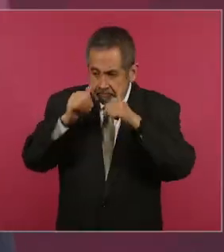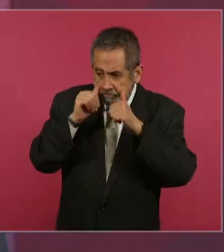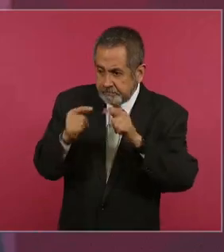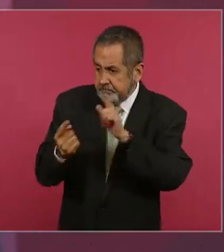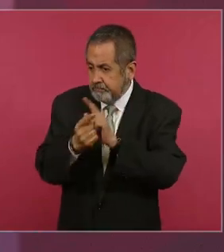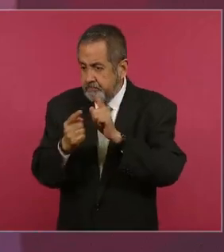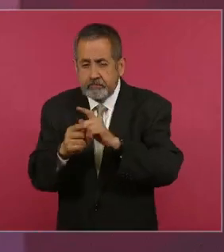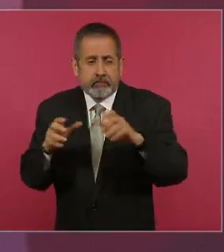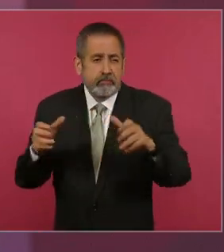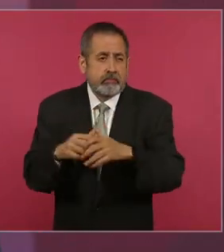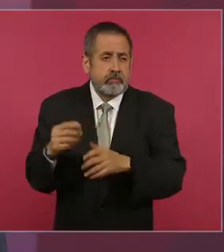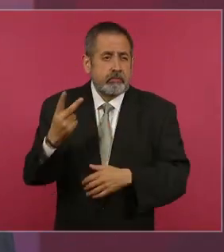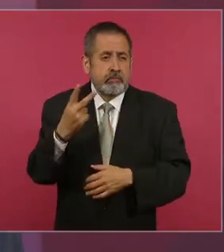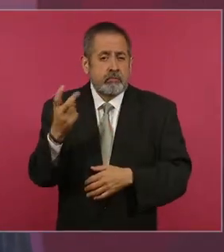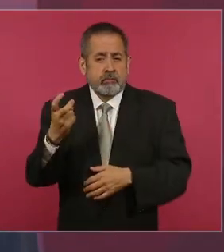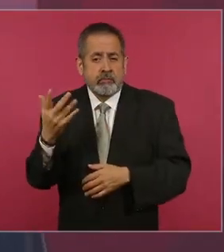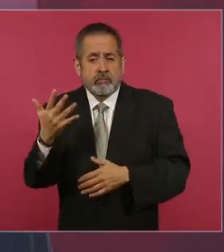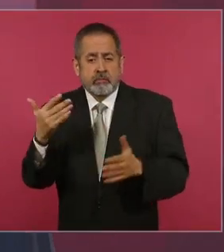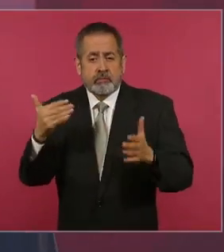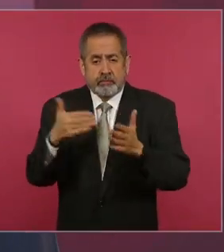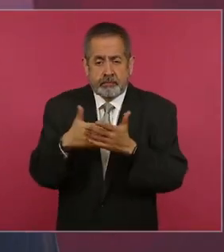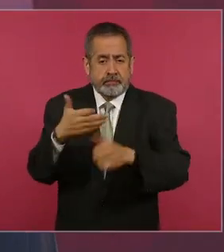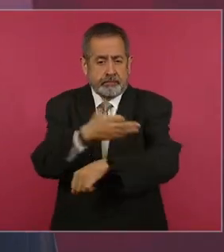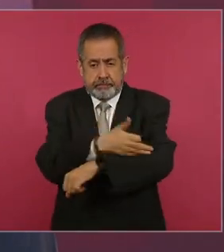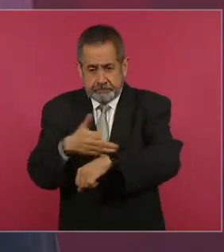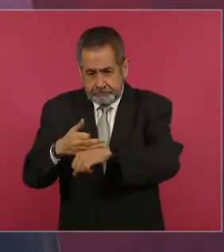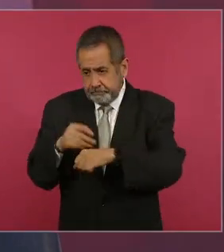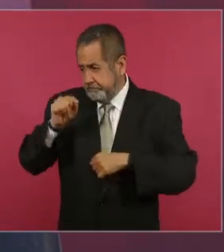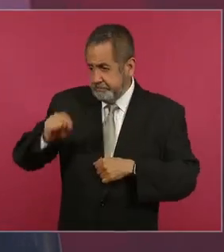a 250 mil familias.